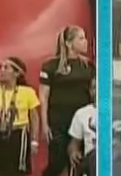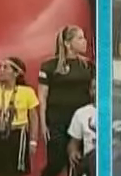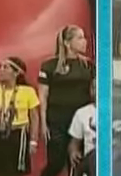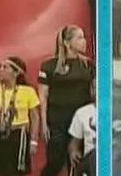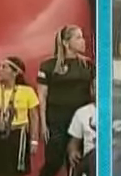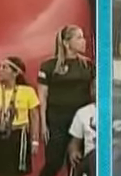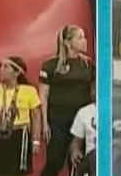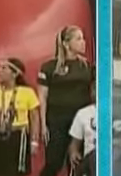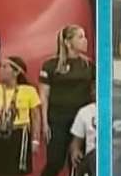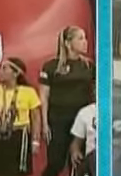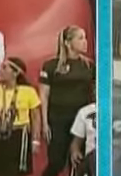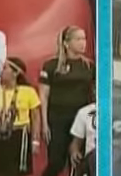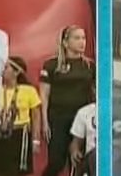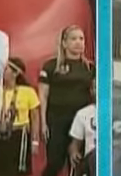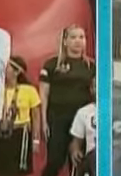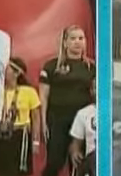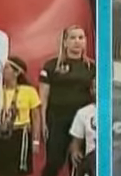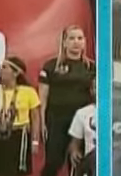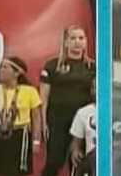¿Qué hace?